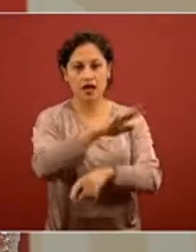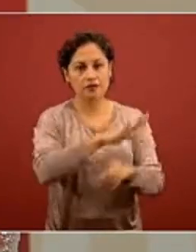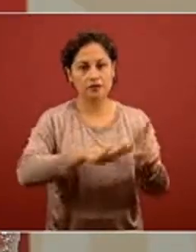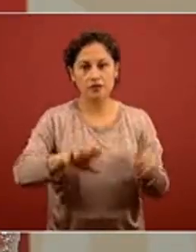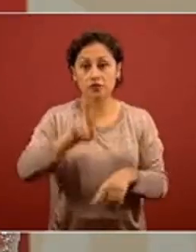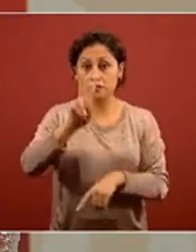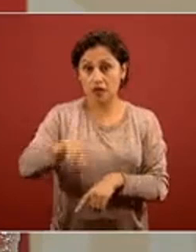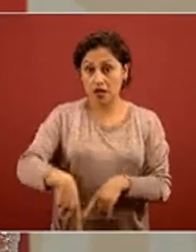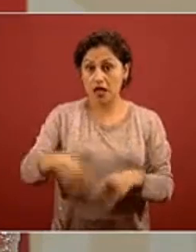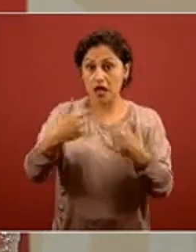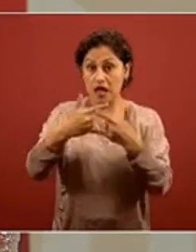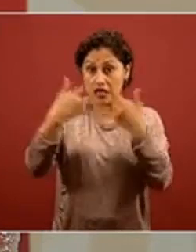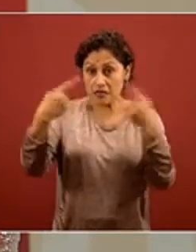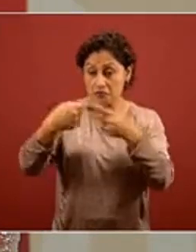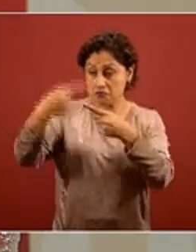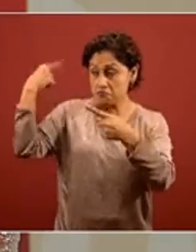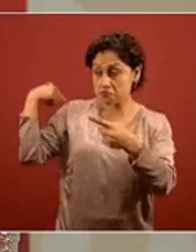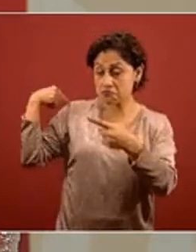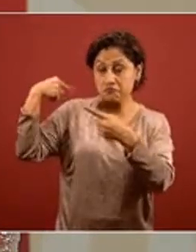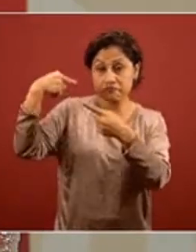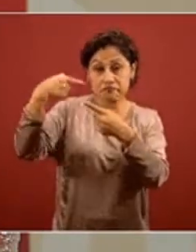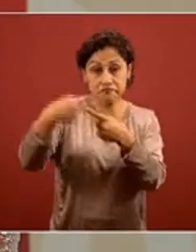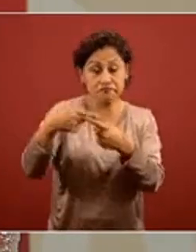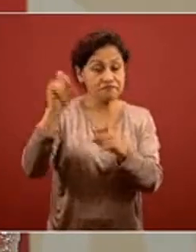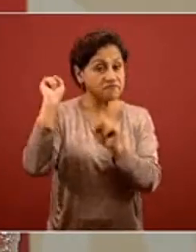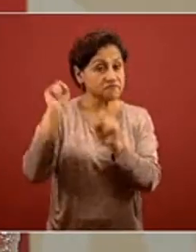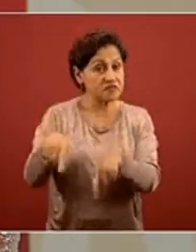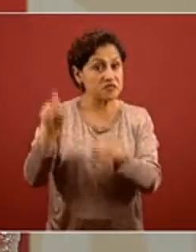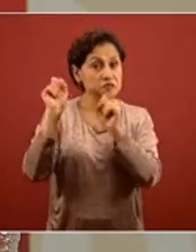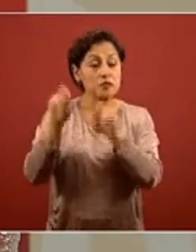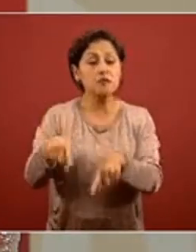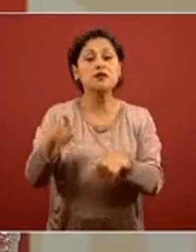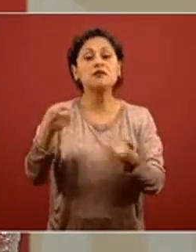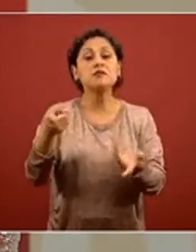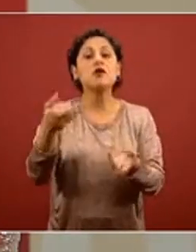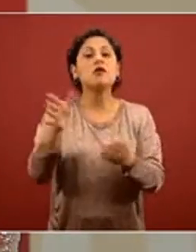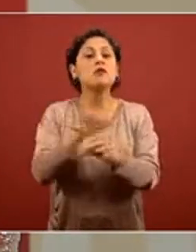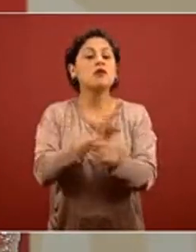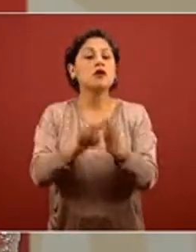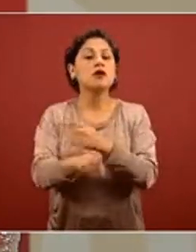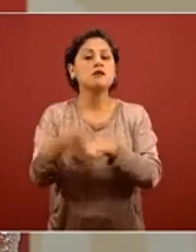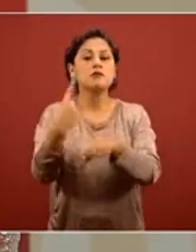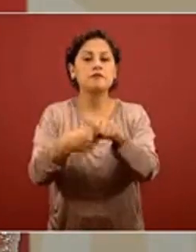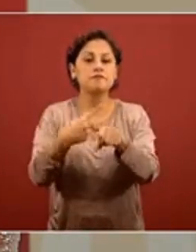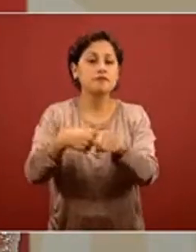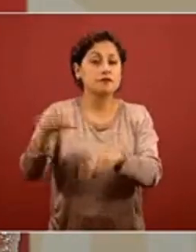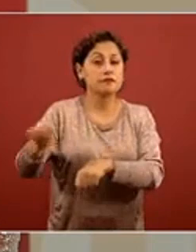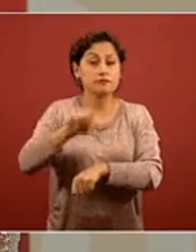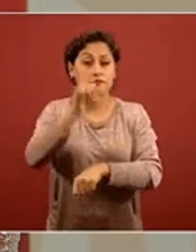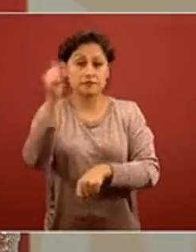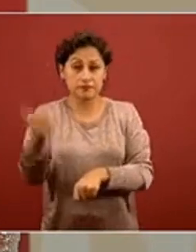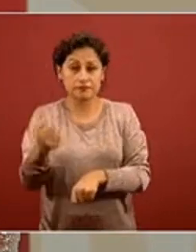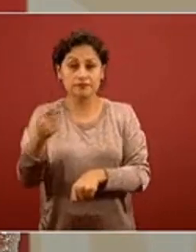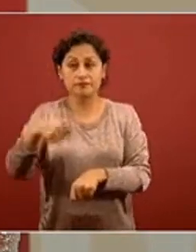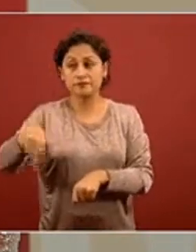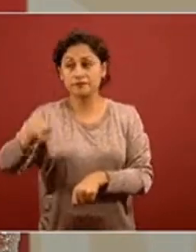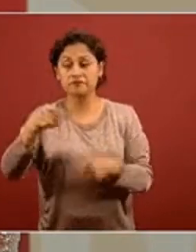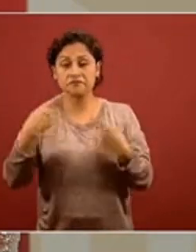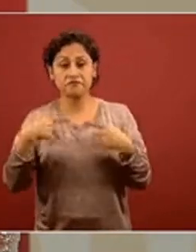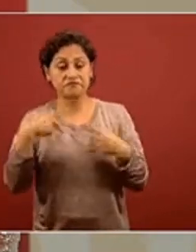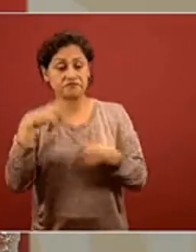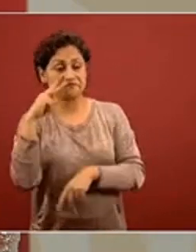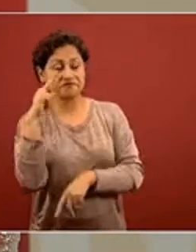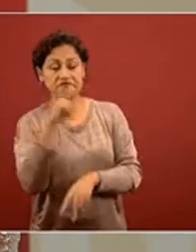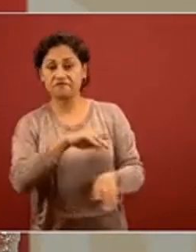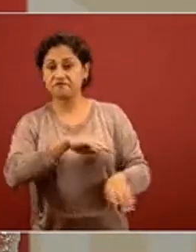las enfermedades, sobre todo las infecciosas, han sido motivo de actos de discriminación, actos de agresión, y estos